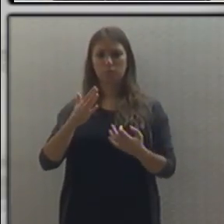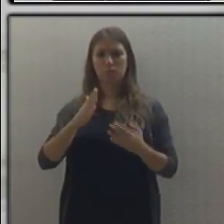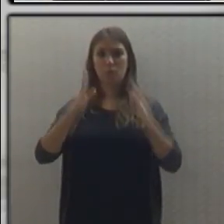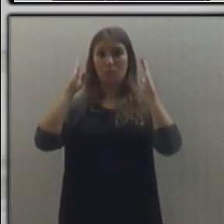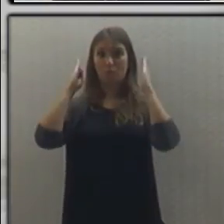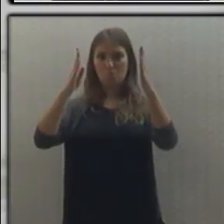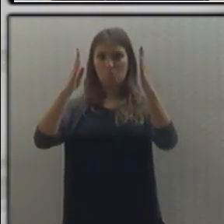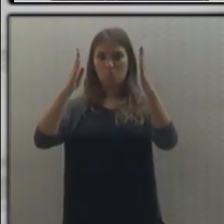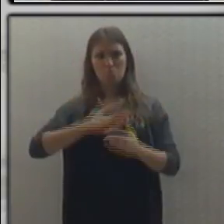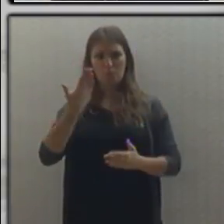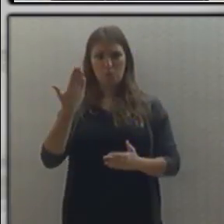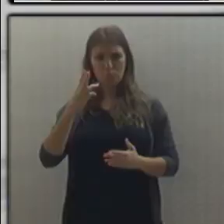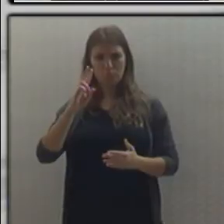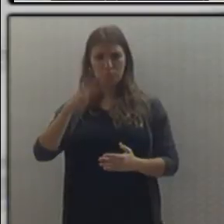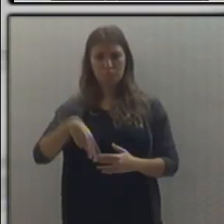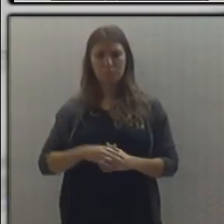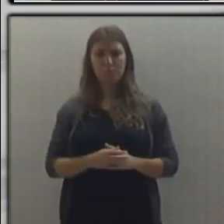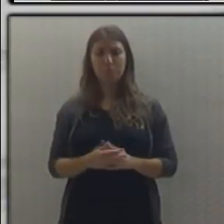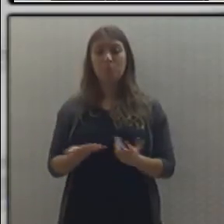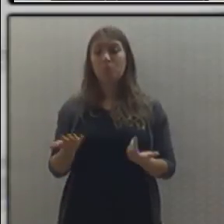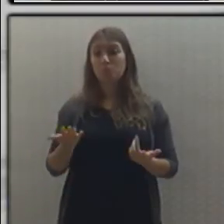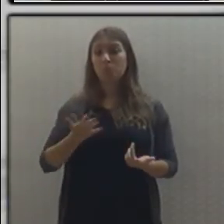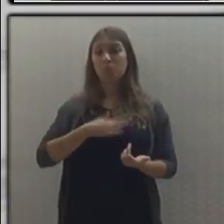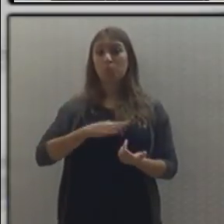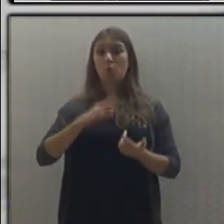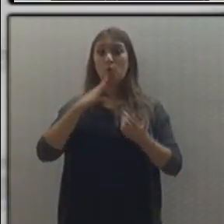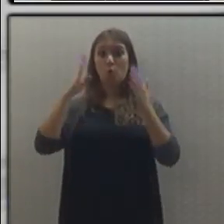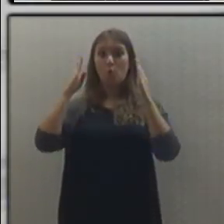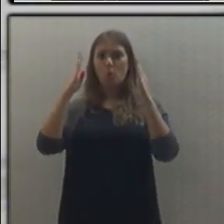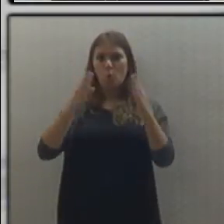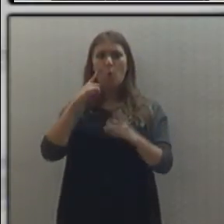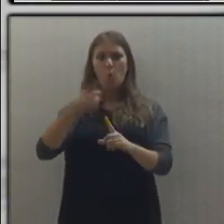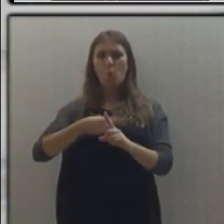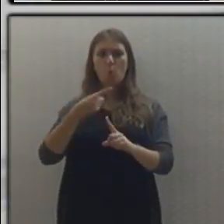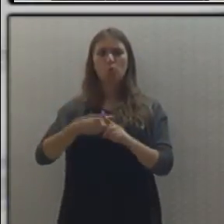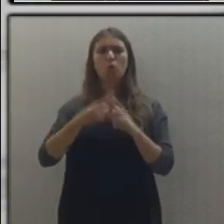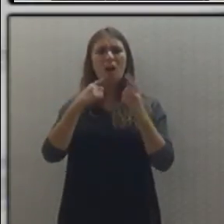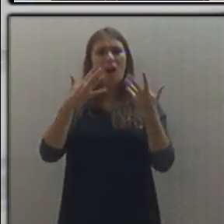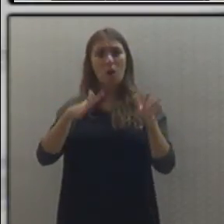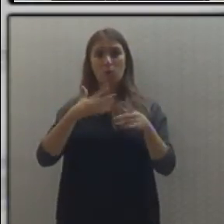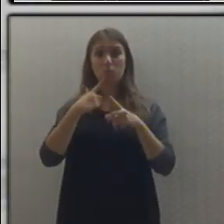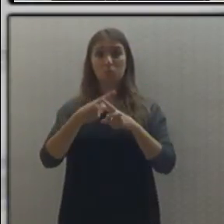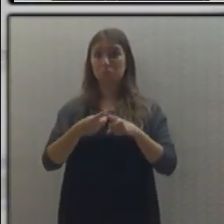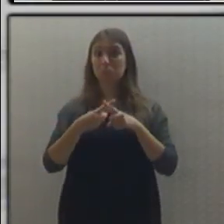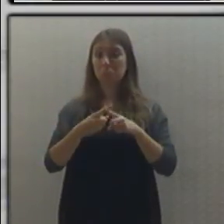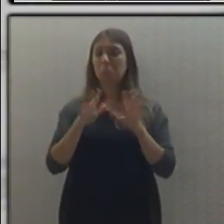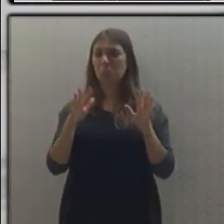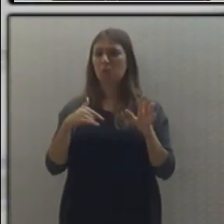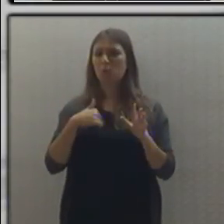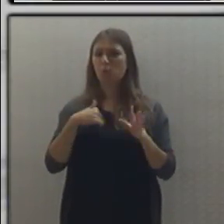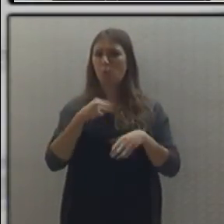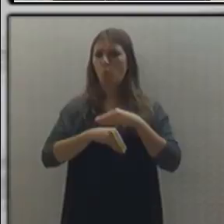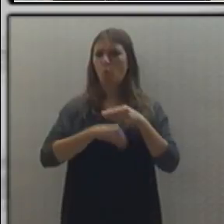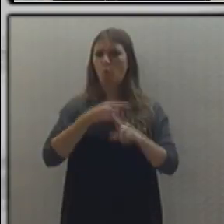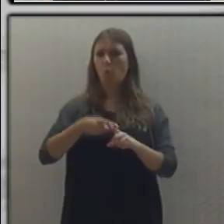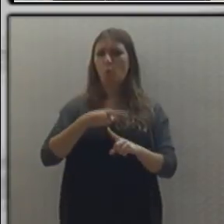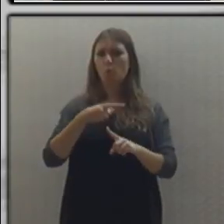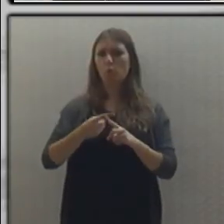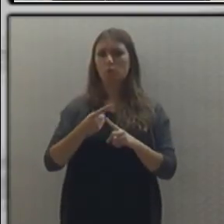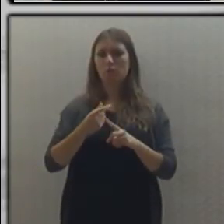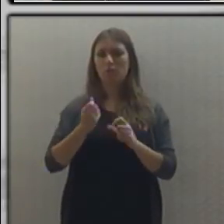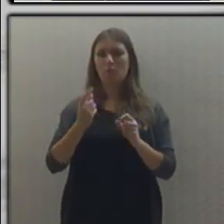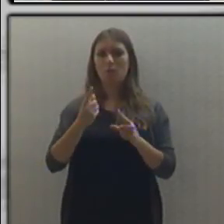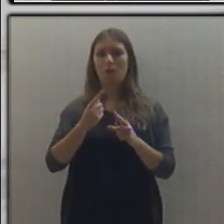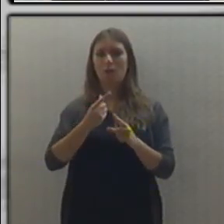esa zona. Claro, en el momento en que alguien puede utilizar esa zona, aun siendo común, la personaliza y